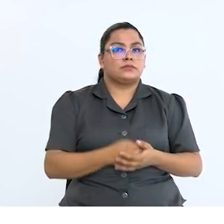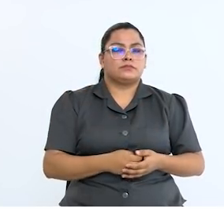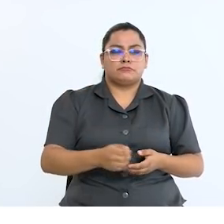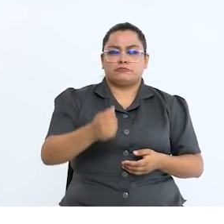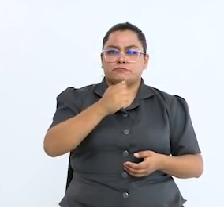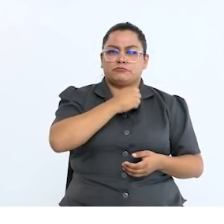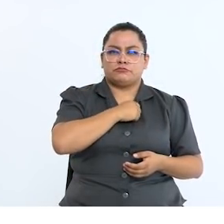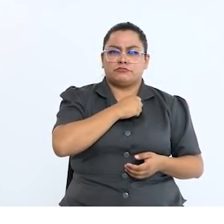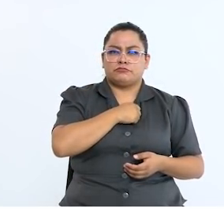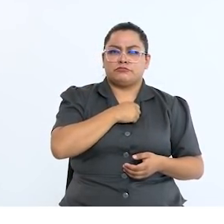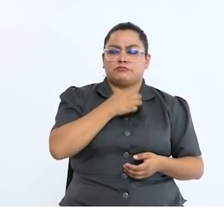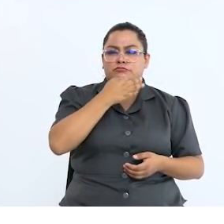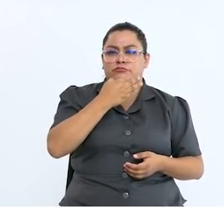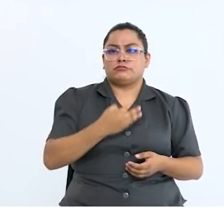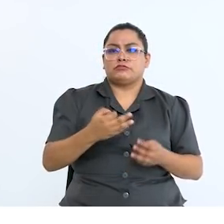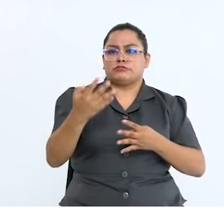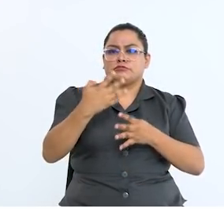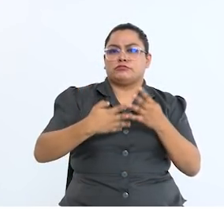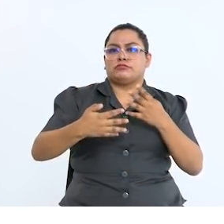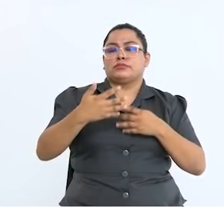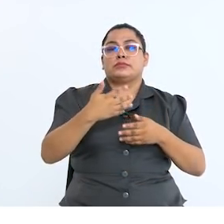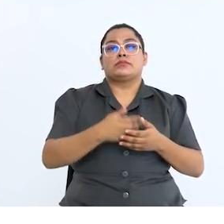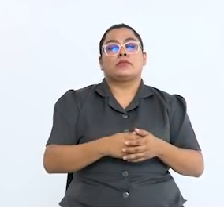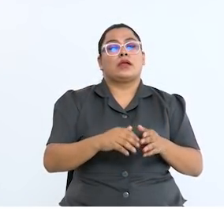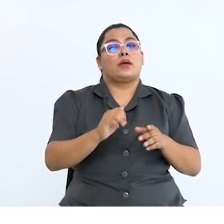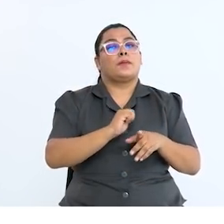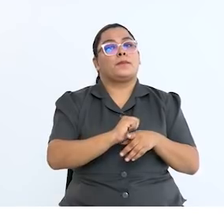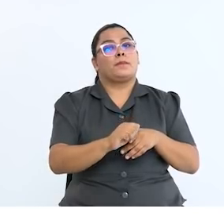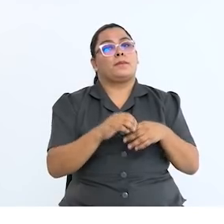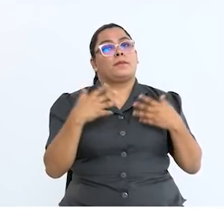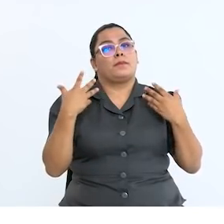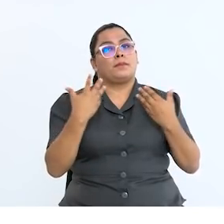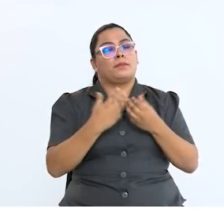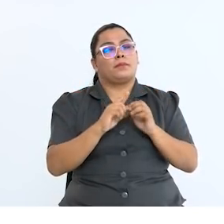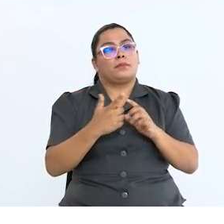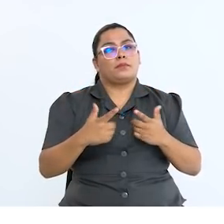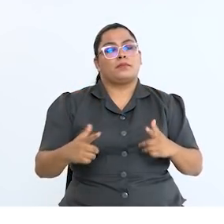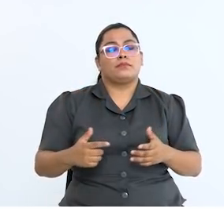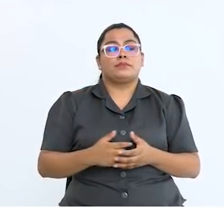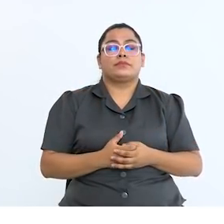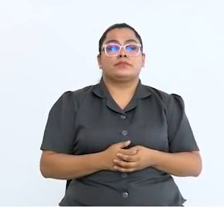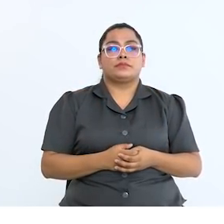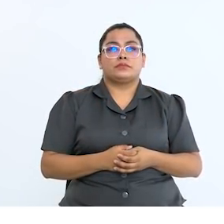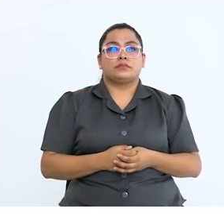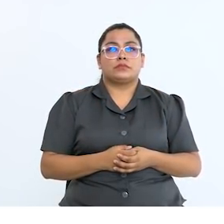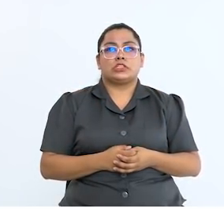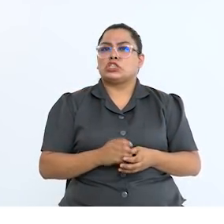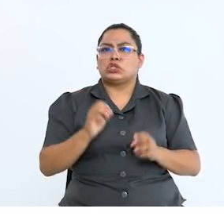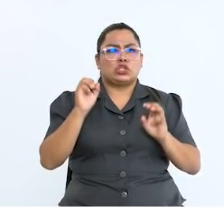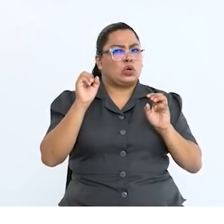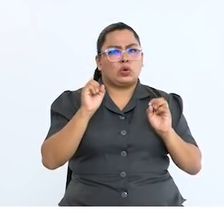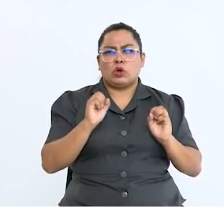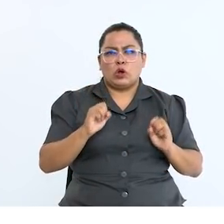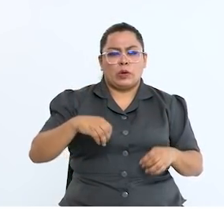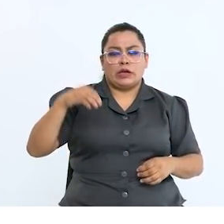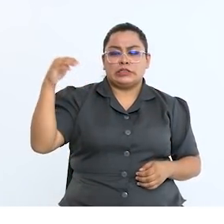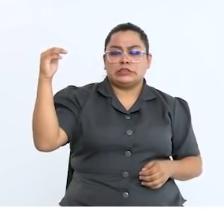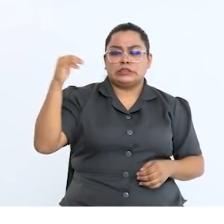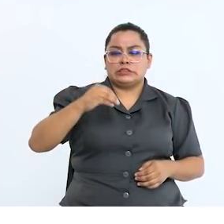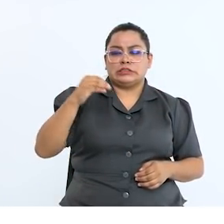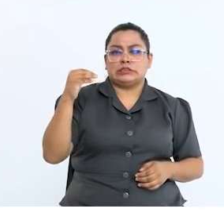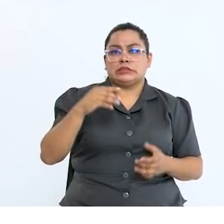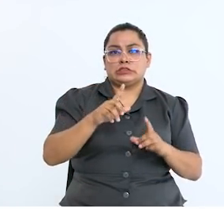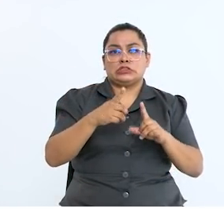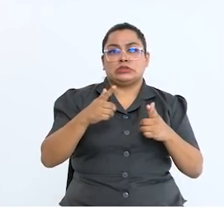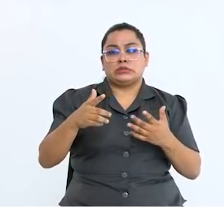escuchar. Tareas genuinas y del contexto. Prácticas sociales del lenguaje. No se puede enseñar